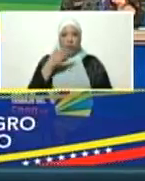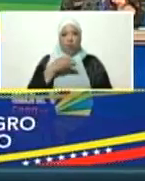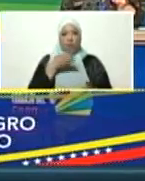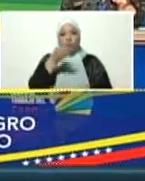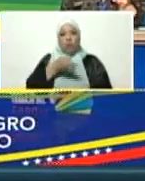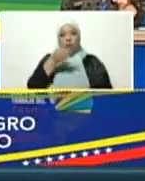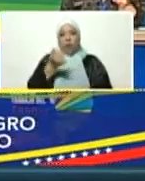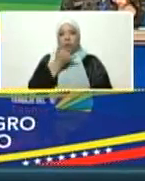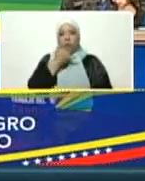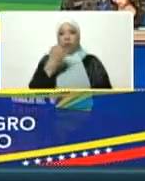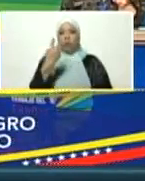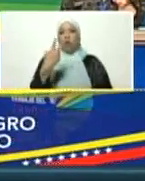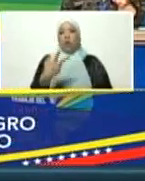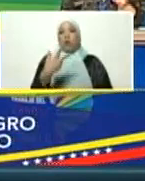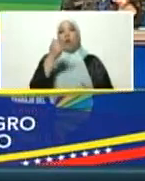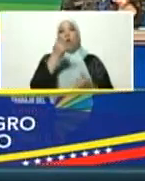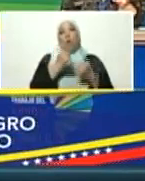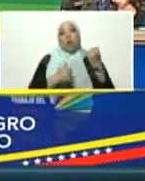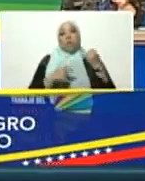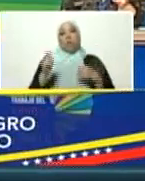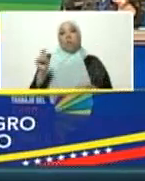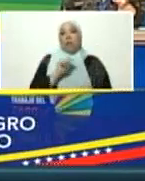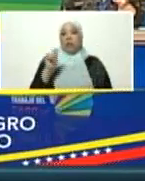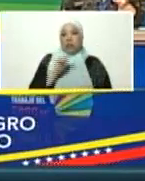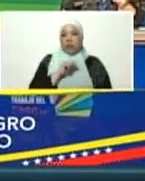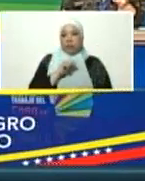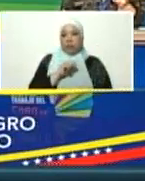Dos trimestres, los últimos dos trimestres, embajador,